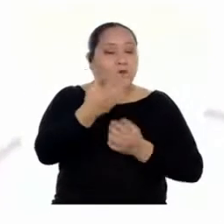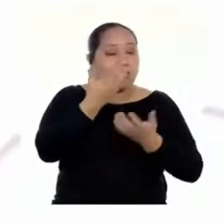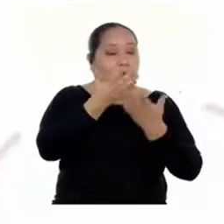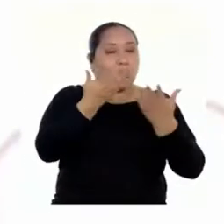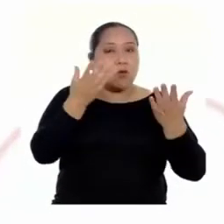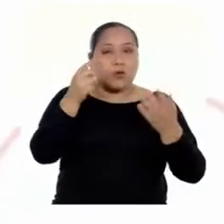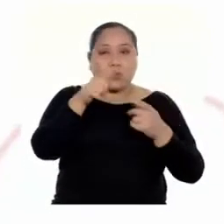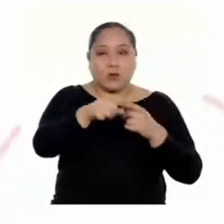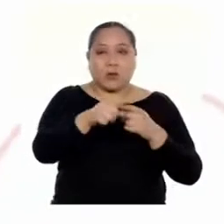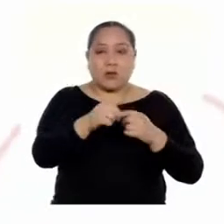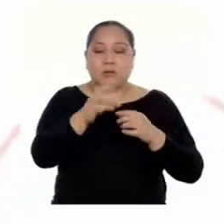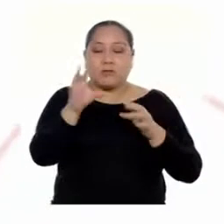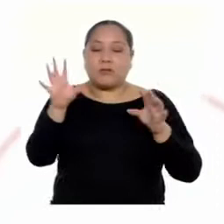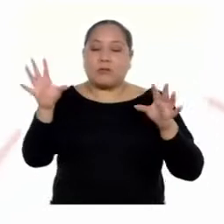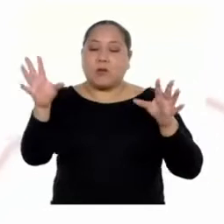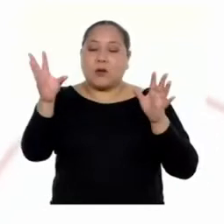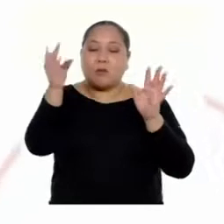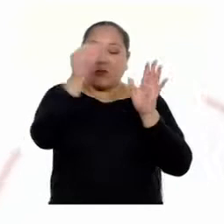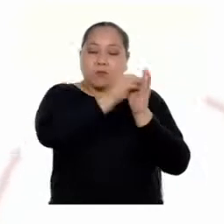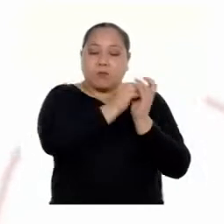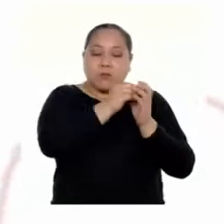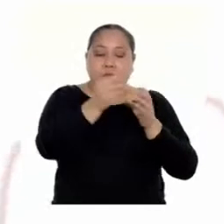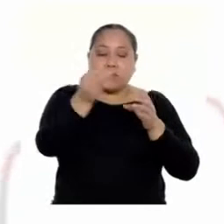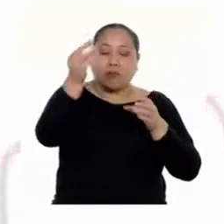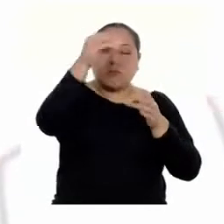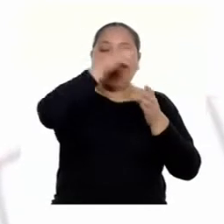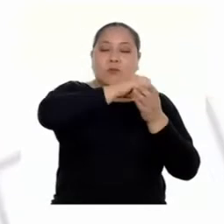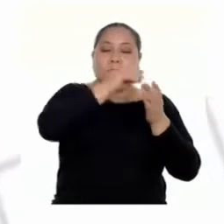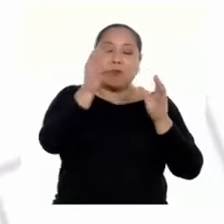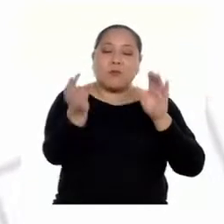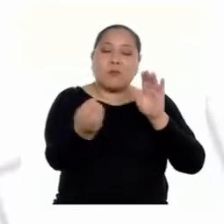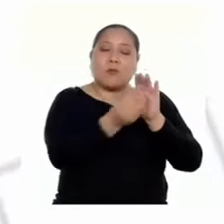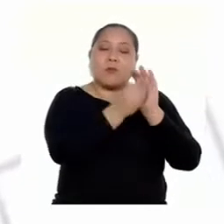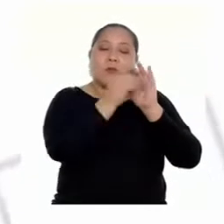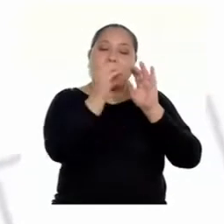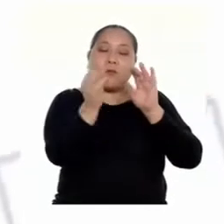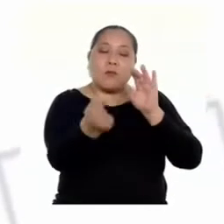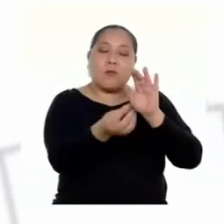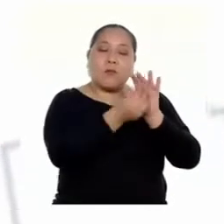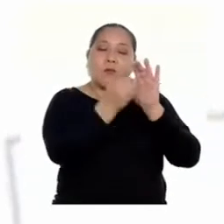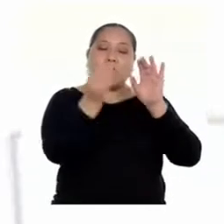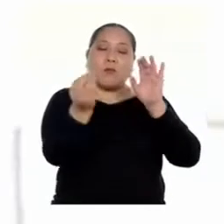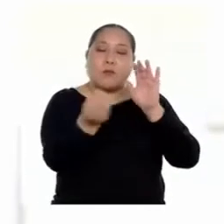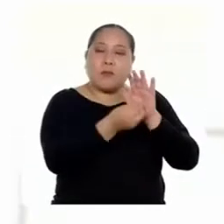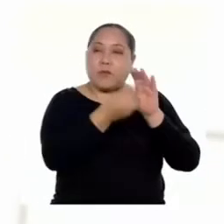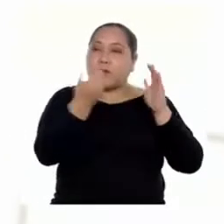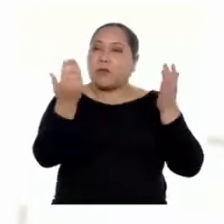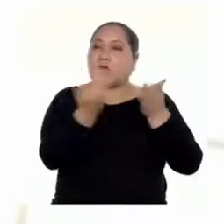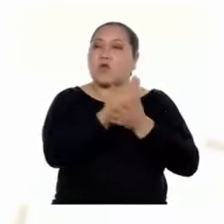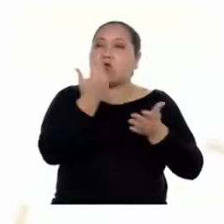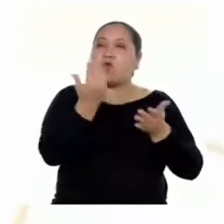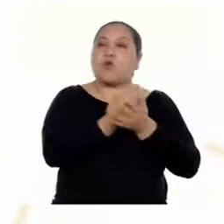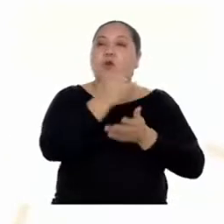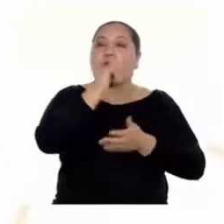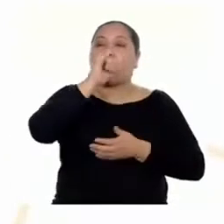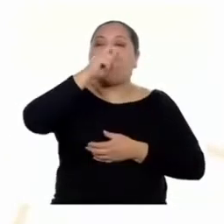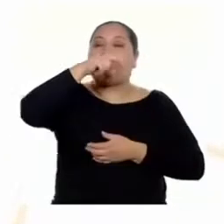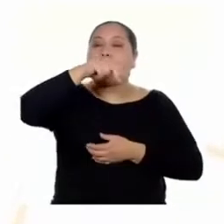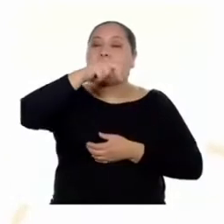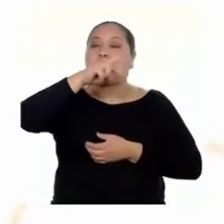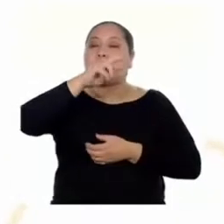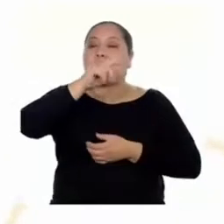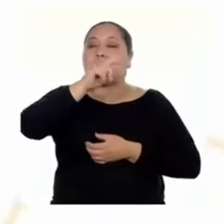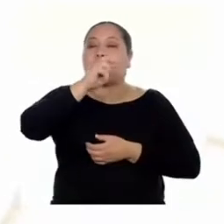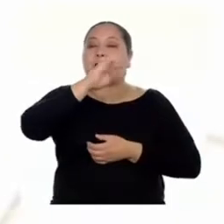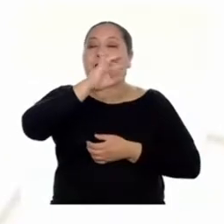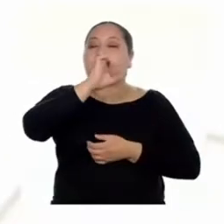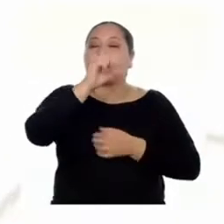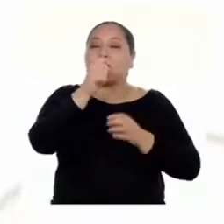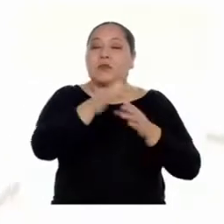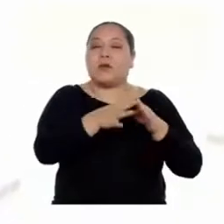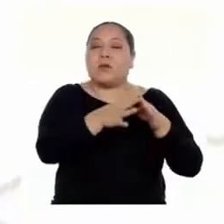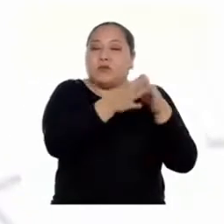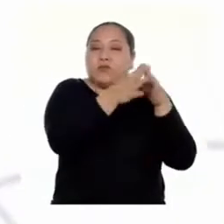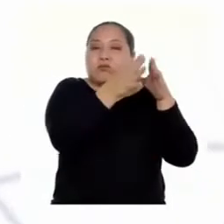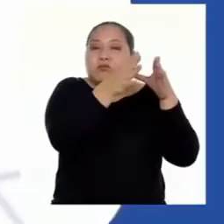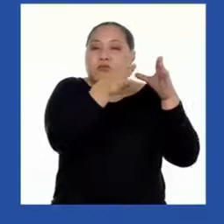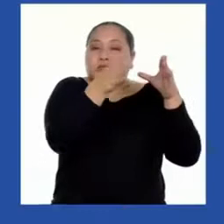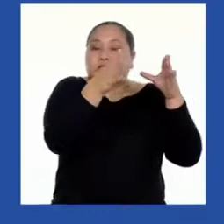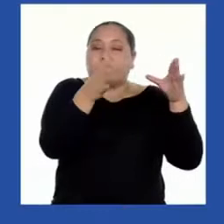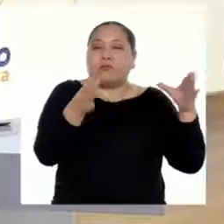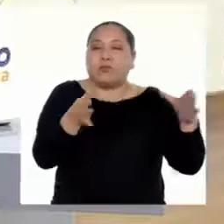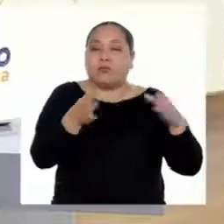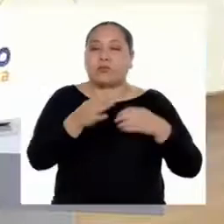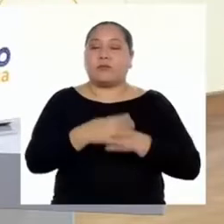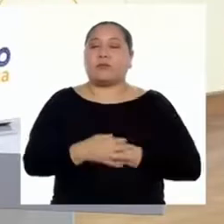van acumulando al mismo capital inicial, por lo que empiezan a generar nuevo interés, y estos van creciendo cada vez